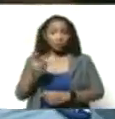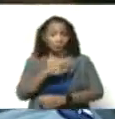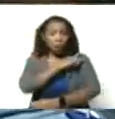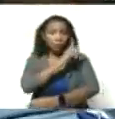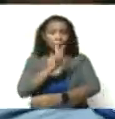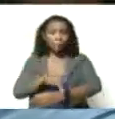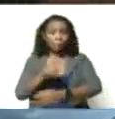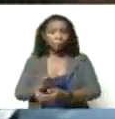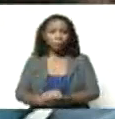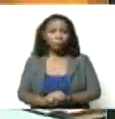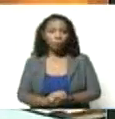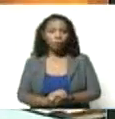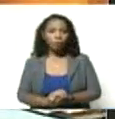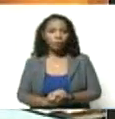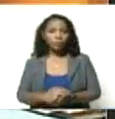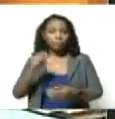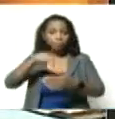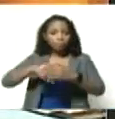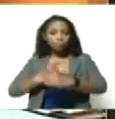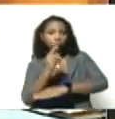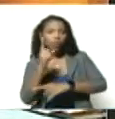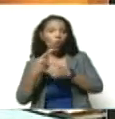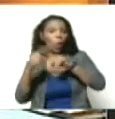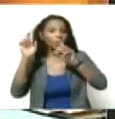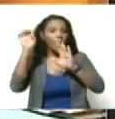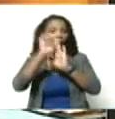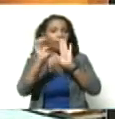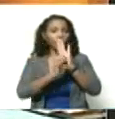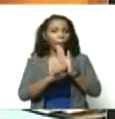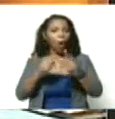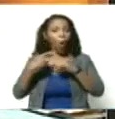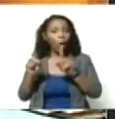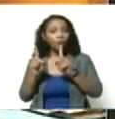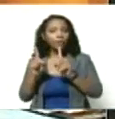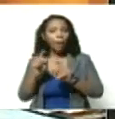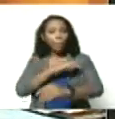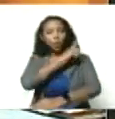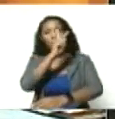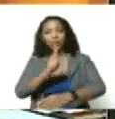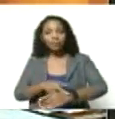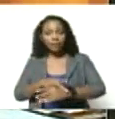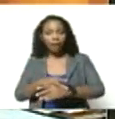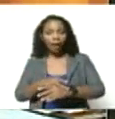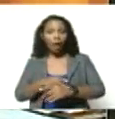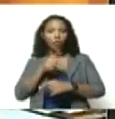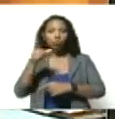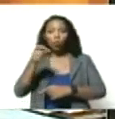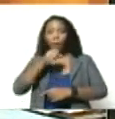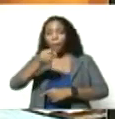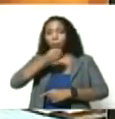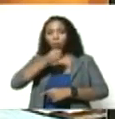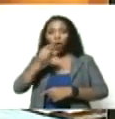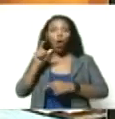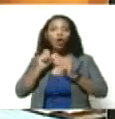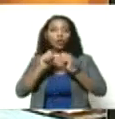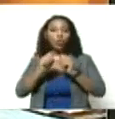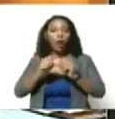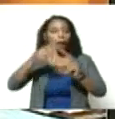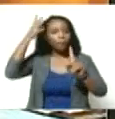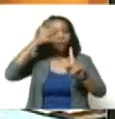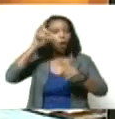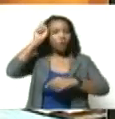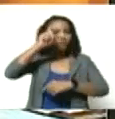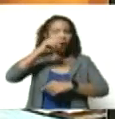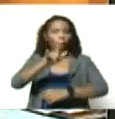se siembran, comienza otra etapa, otra poesía. Earle, tú seguirás siendo cátedra en